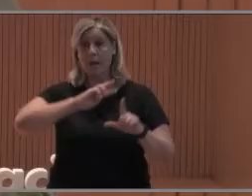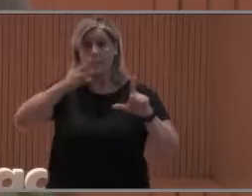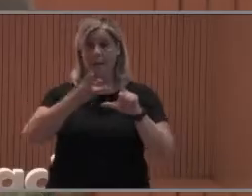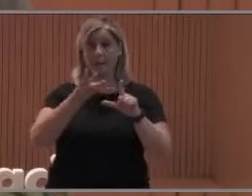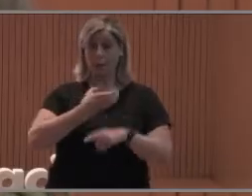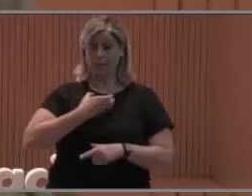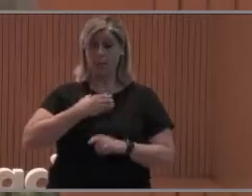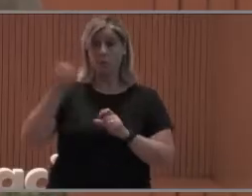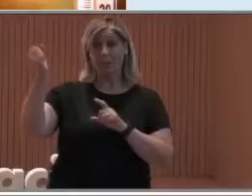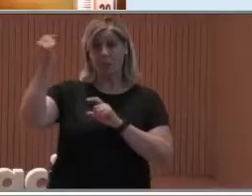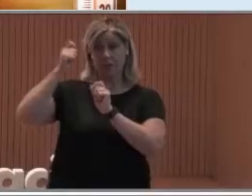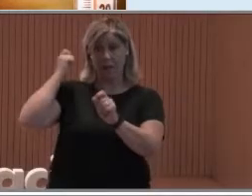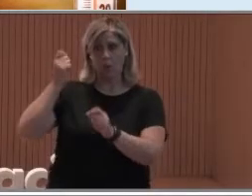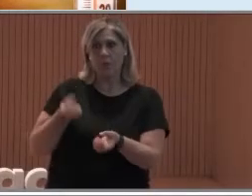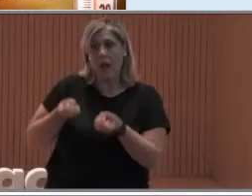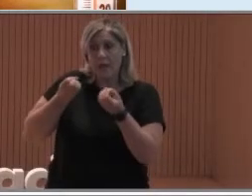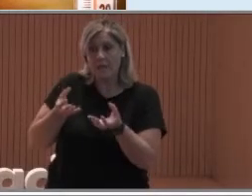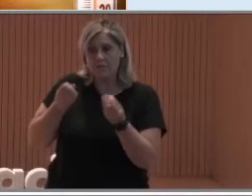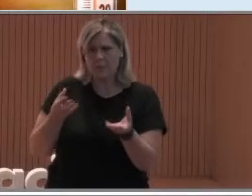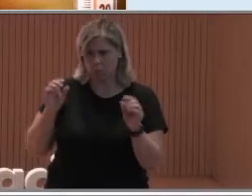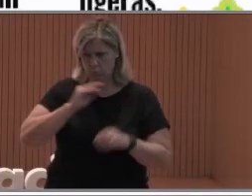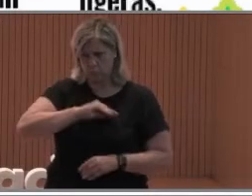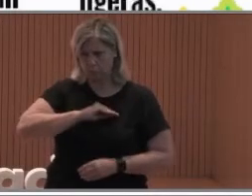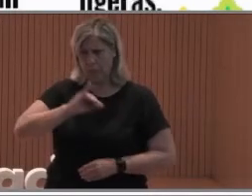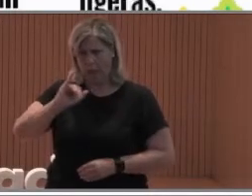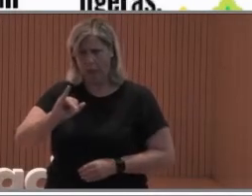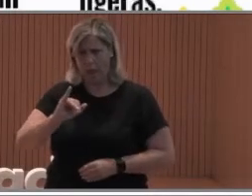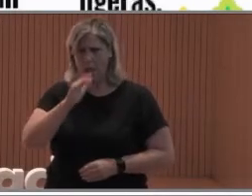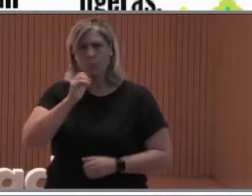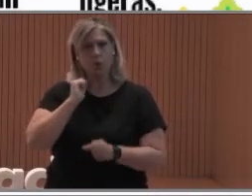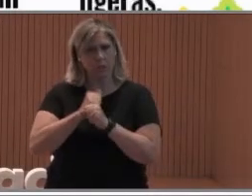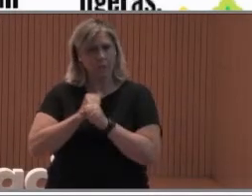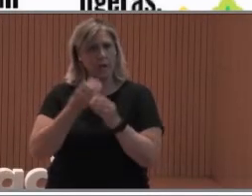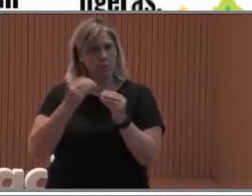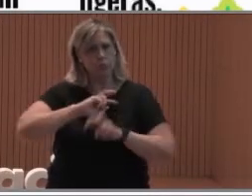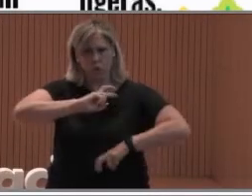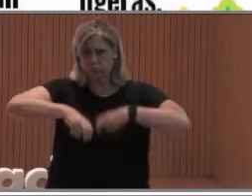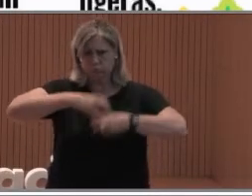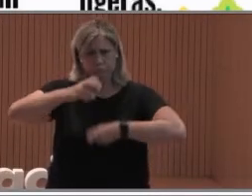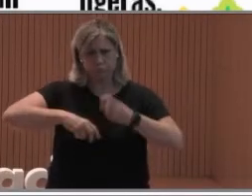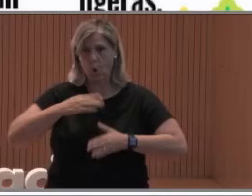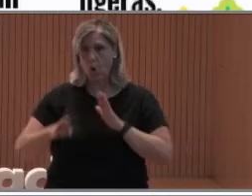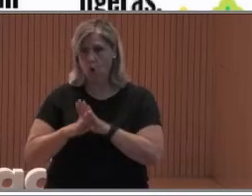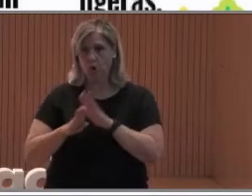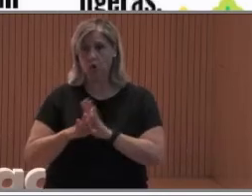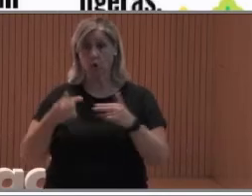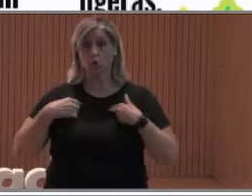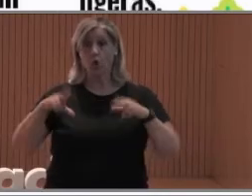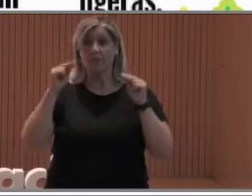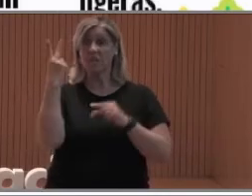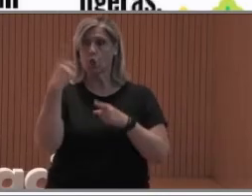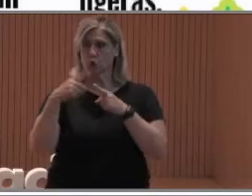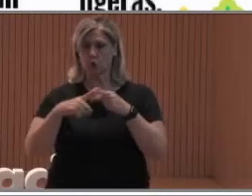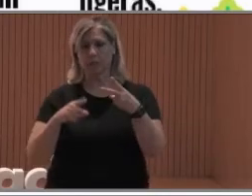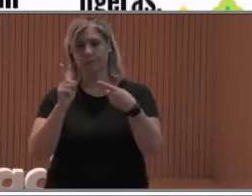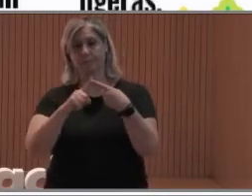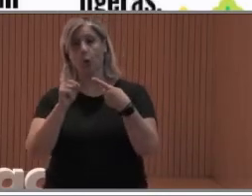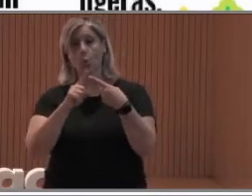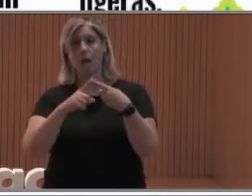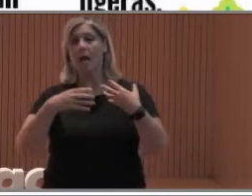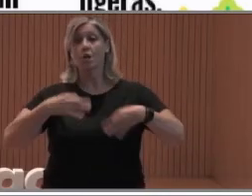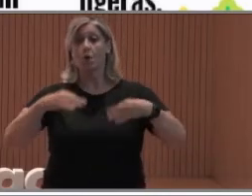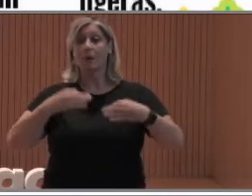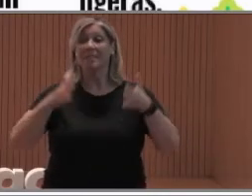de Zaragoza encontraréis bastante información sobre el tema, lo tenemos muy trabajado y muy actualizado. Y quiero acabar con dos cosas. Una, normalmente se hacen